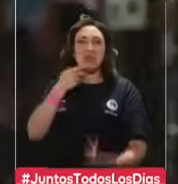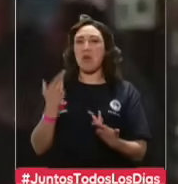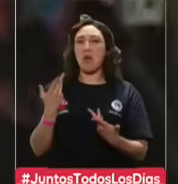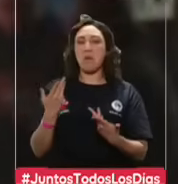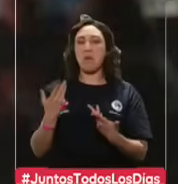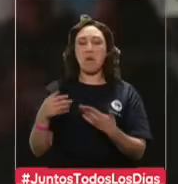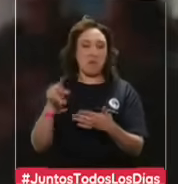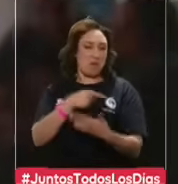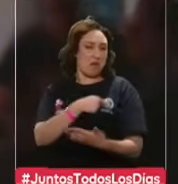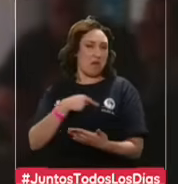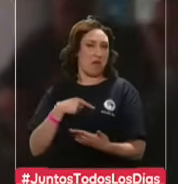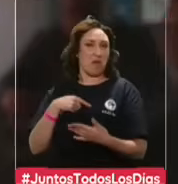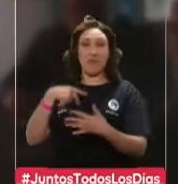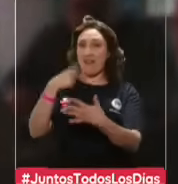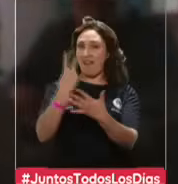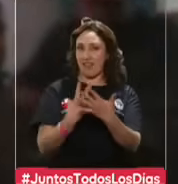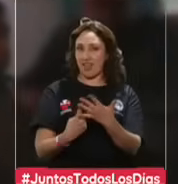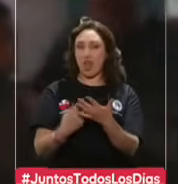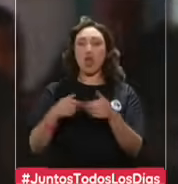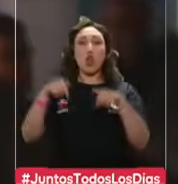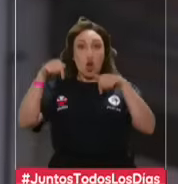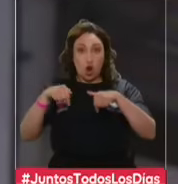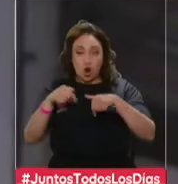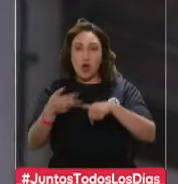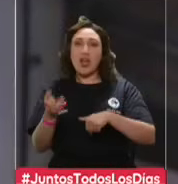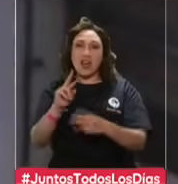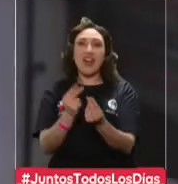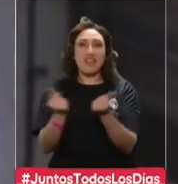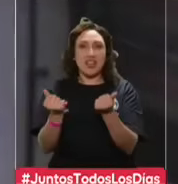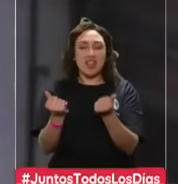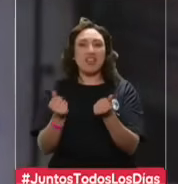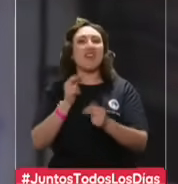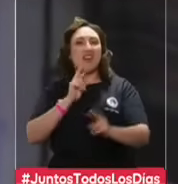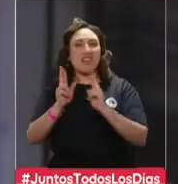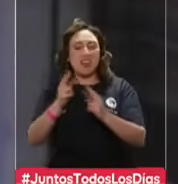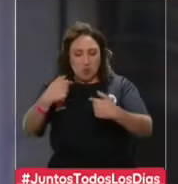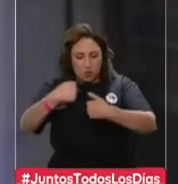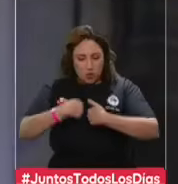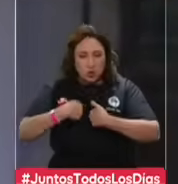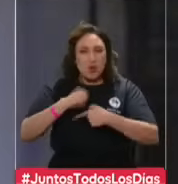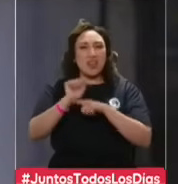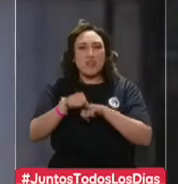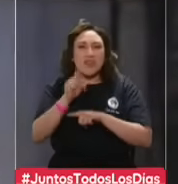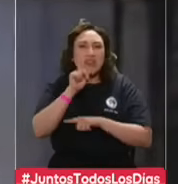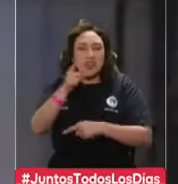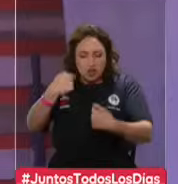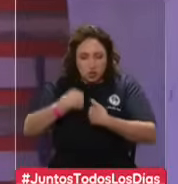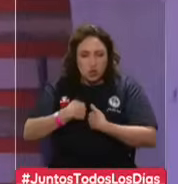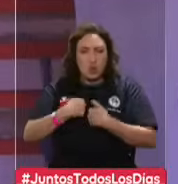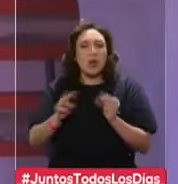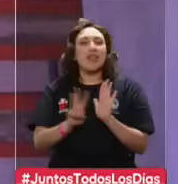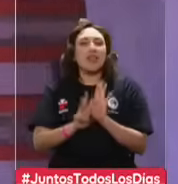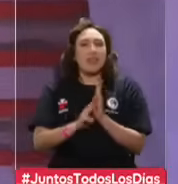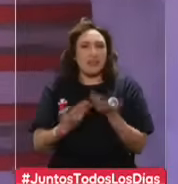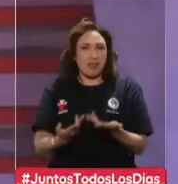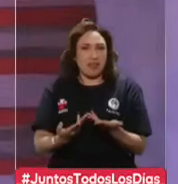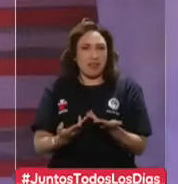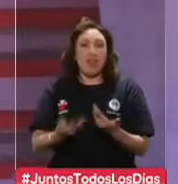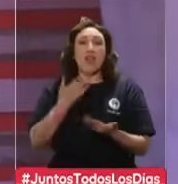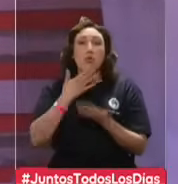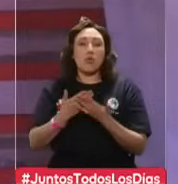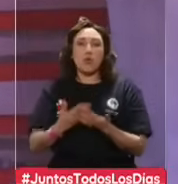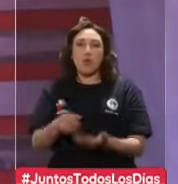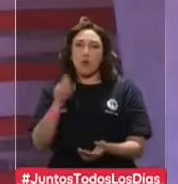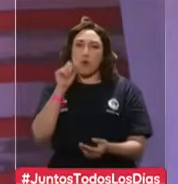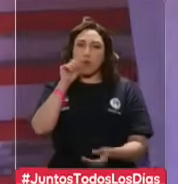Y hoy día yo digo, sí, hoy día estoy rehabilitada, tenía que ver con yo aceptarme quién era. Y en la medida que uno defiende lo que